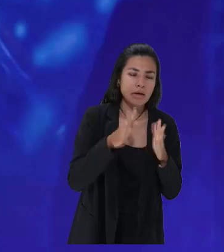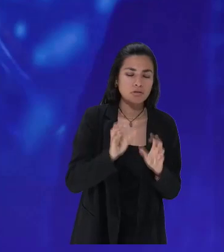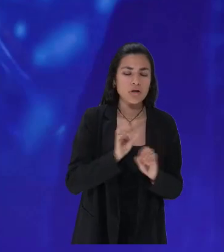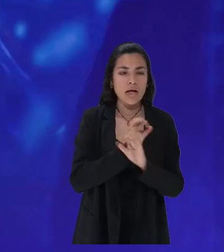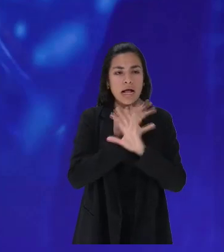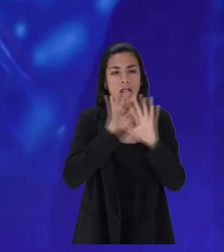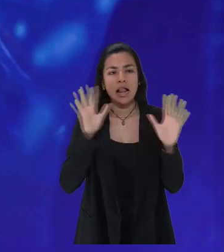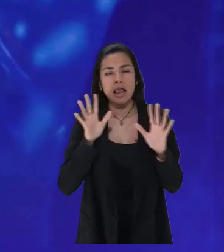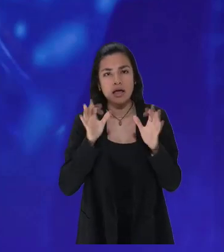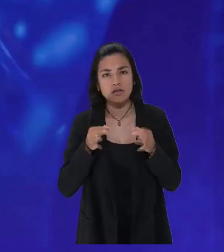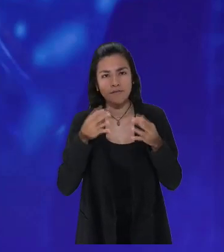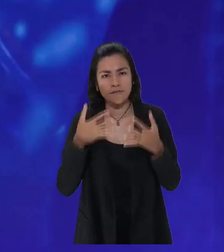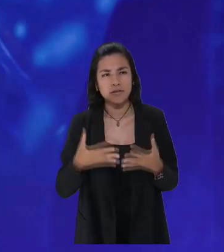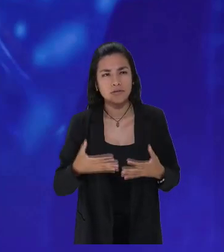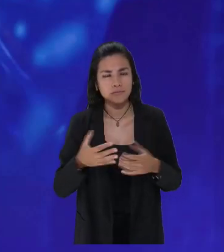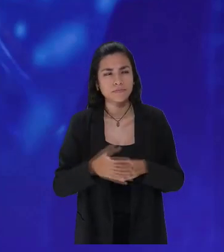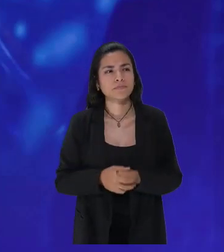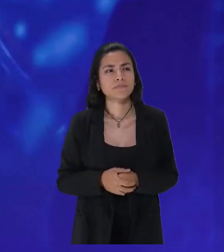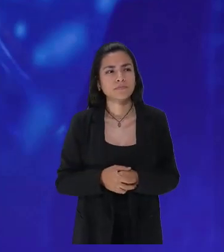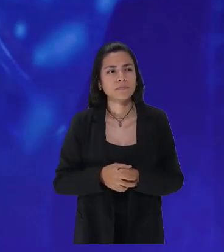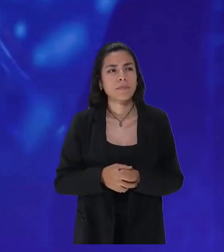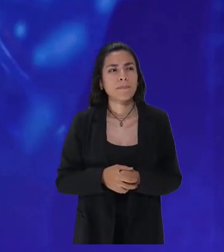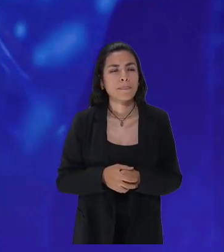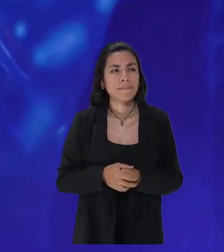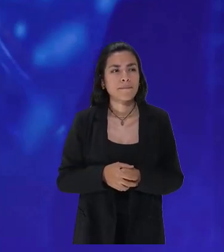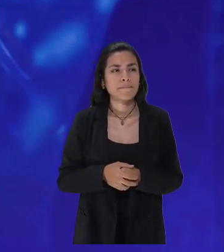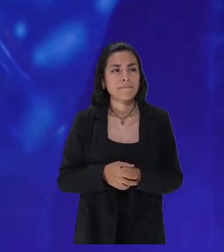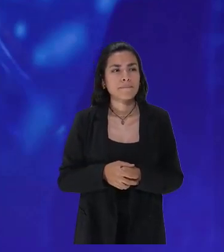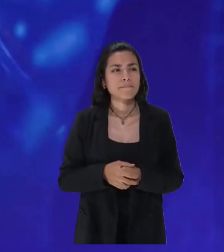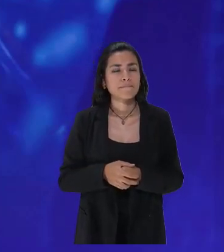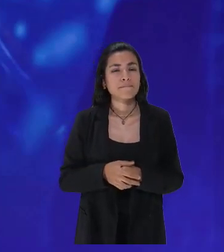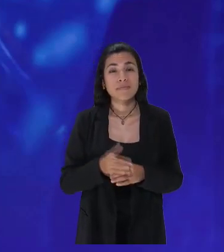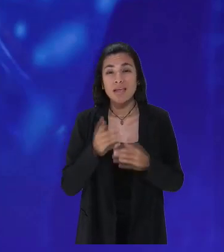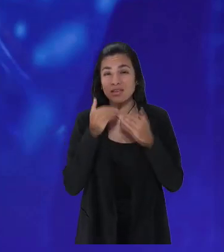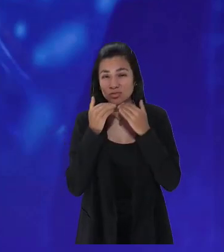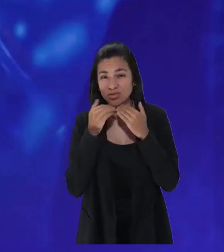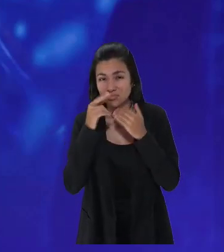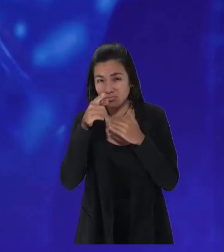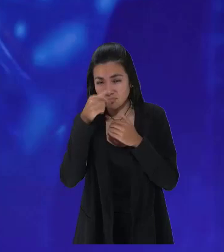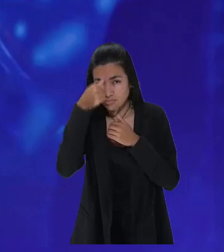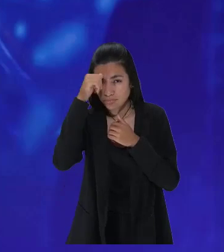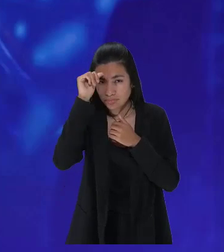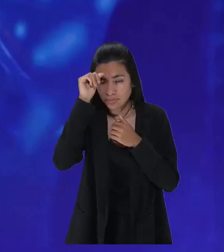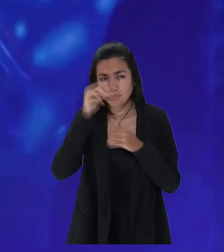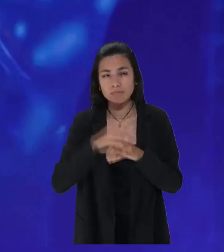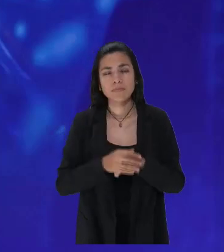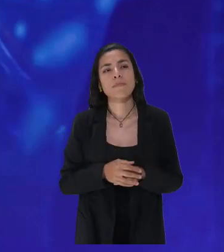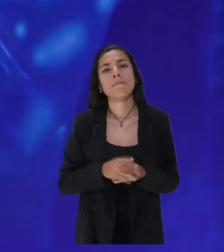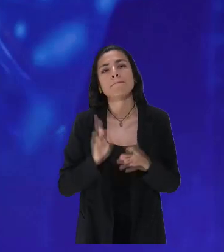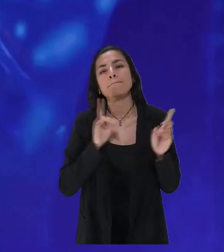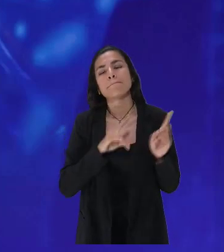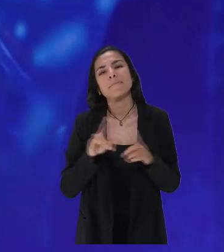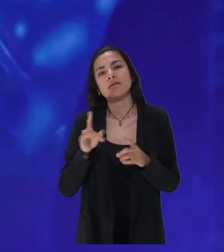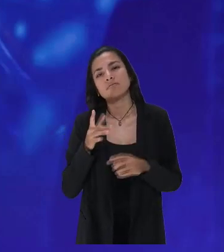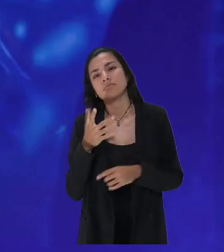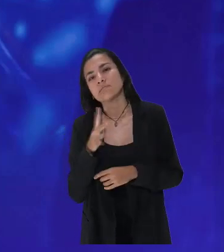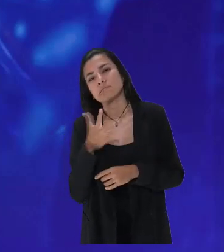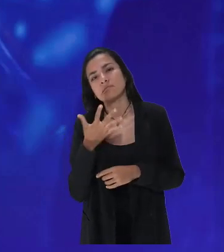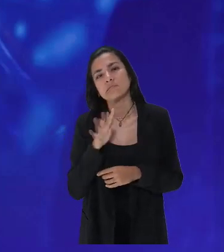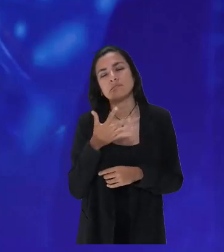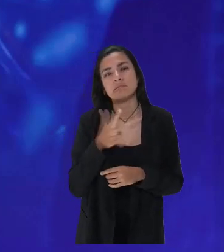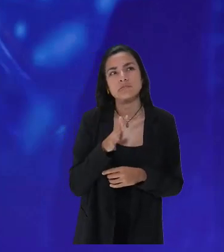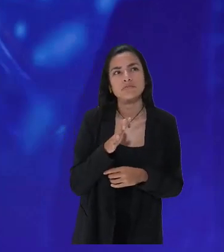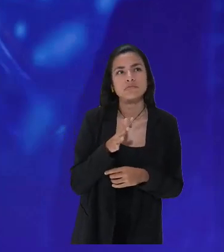definidos, disminuyendo así notablemente los errores. No sé si ustedes lo recuerdan, pero más o menos en la década de